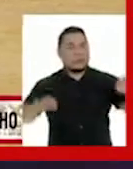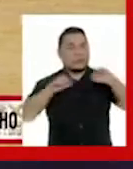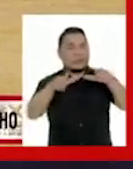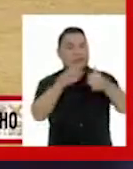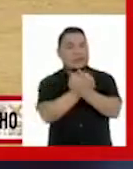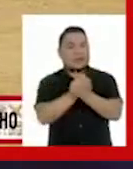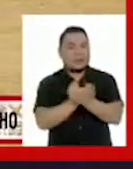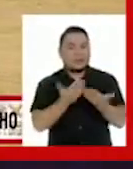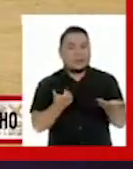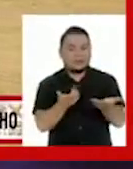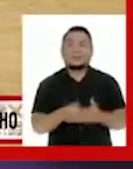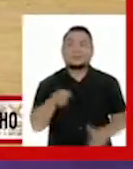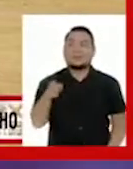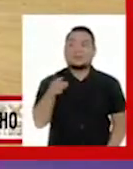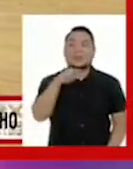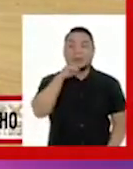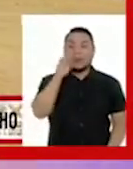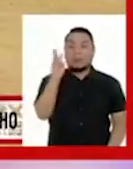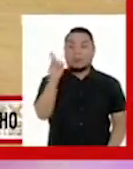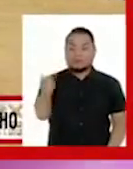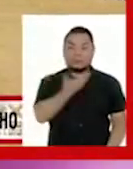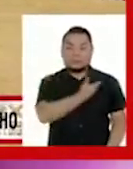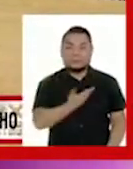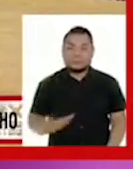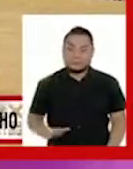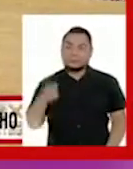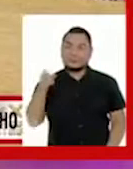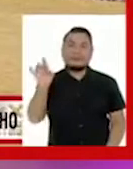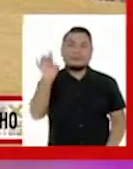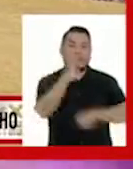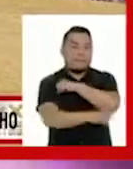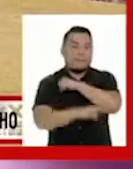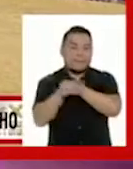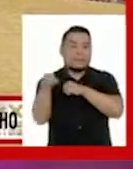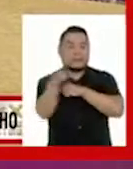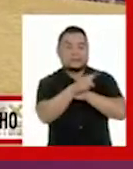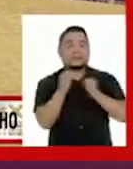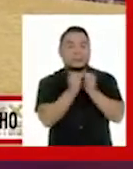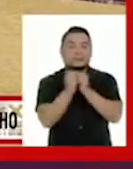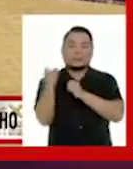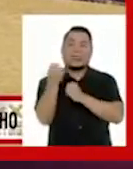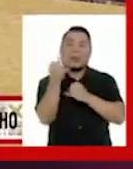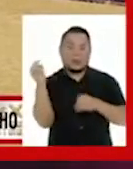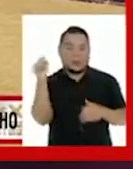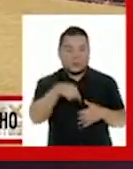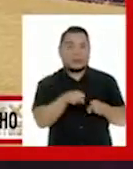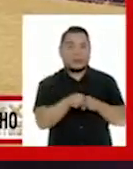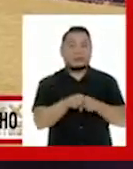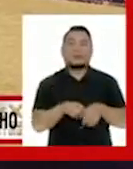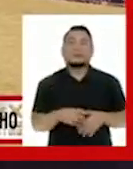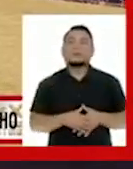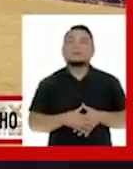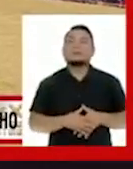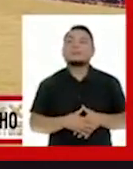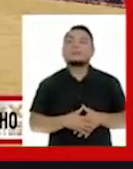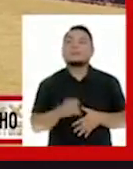aras del apoyo popular todos los obstáculos que se le pusieron, pero que sin embargo muy rápidamente, vertiginosamente, ante